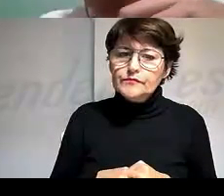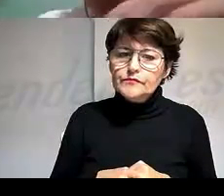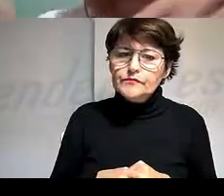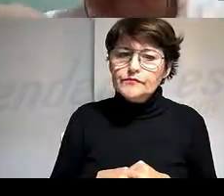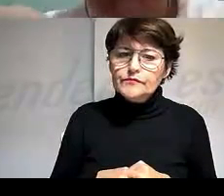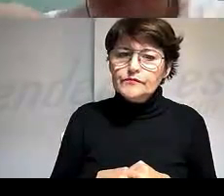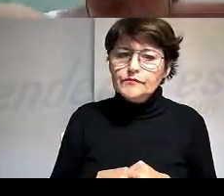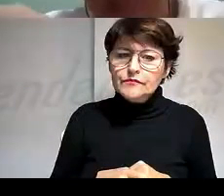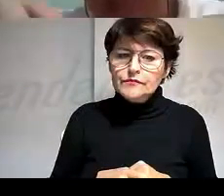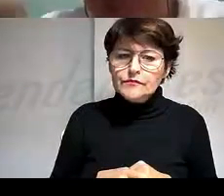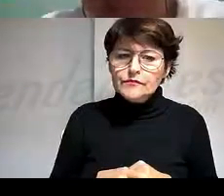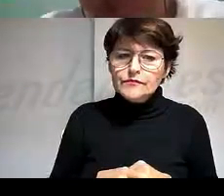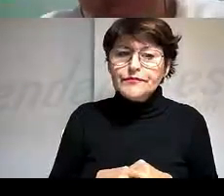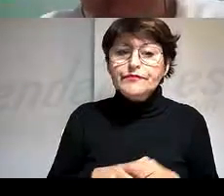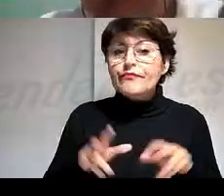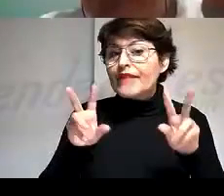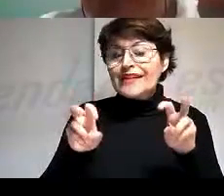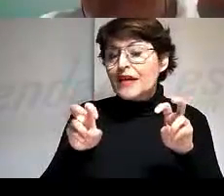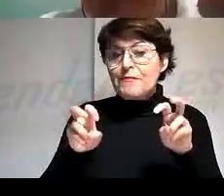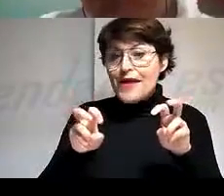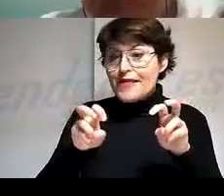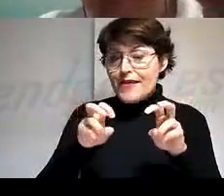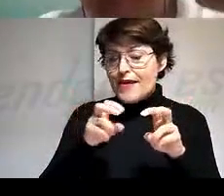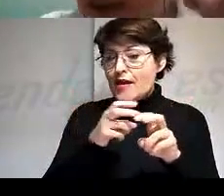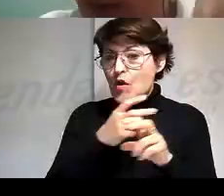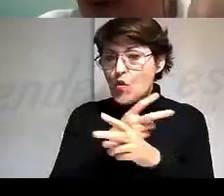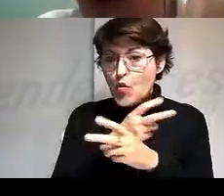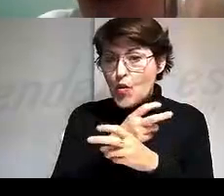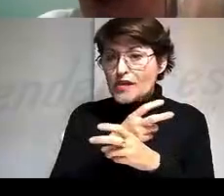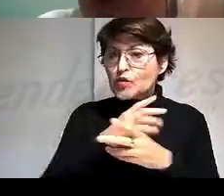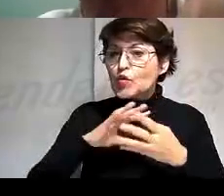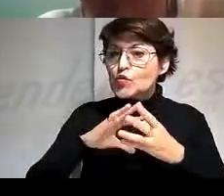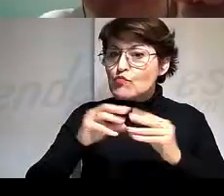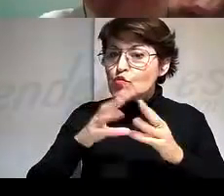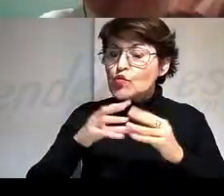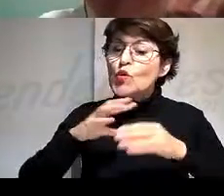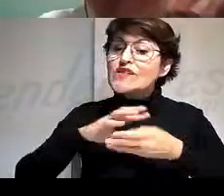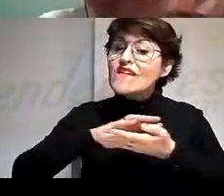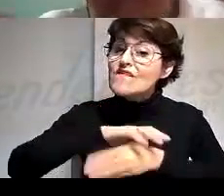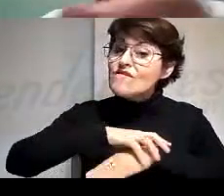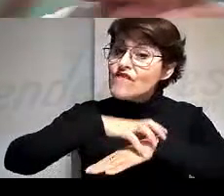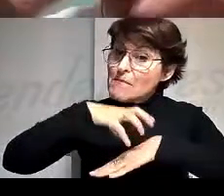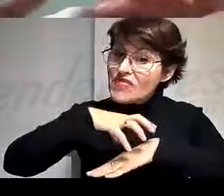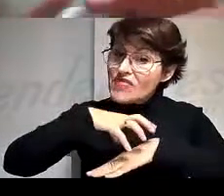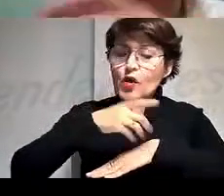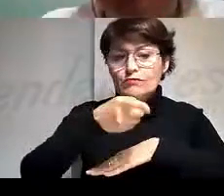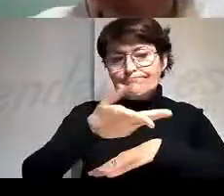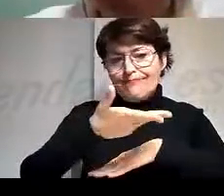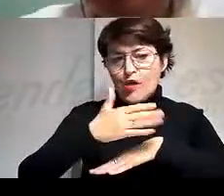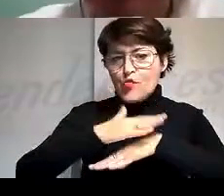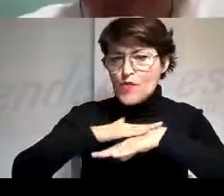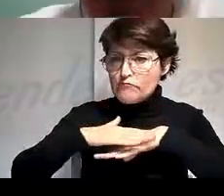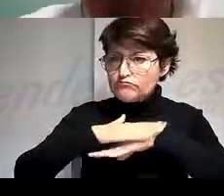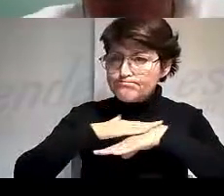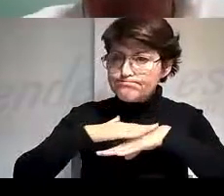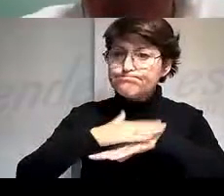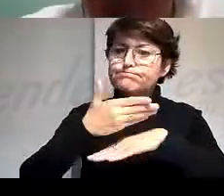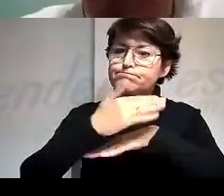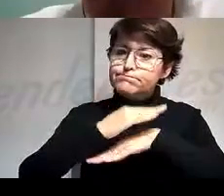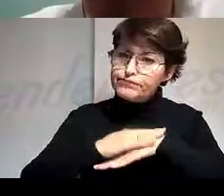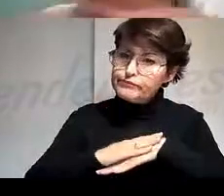efecto a nivel osteoarticular o cutáneo que induzca una inflamación a nivel más o menos general, este gel nos